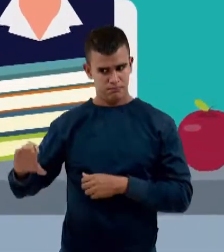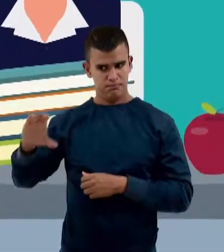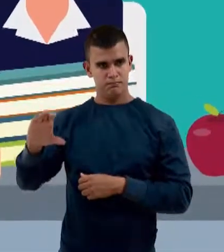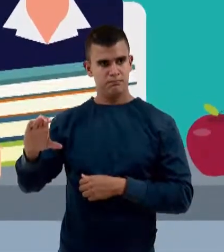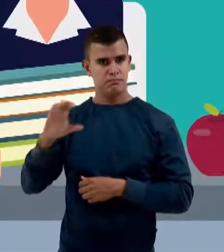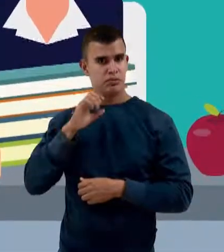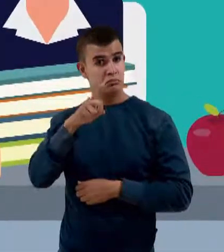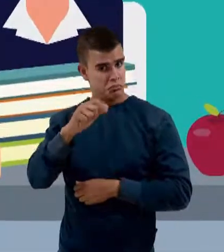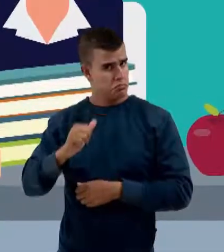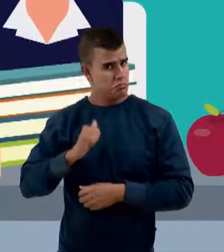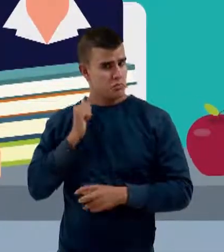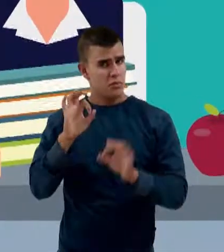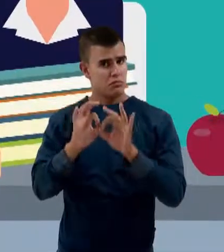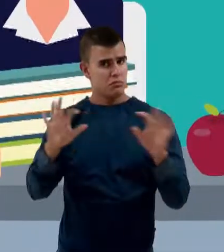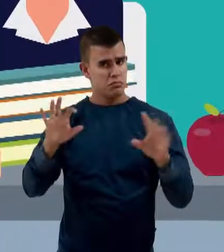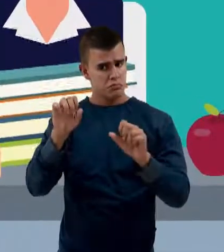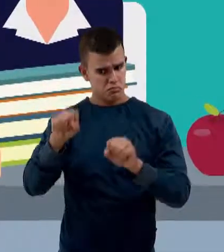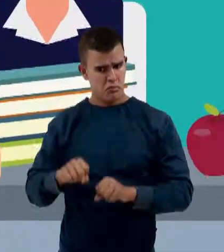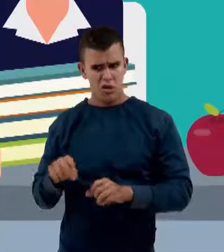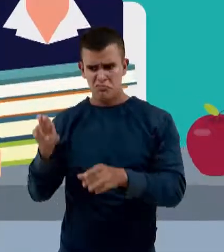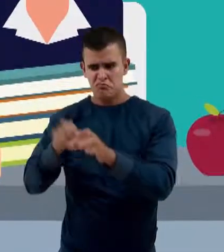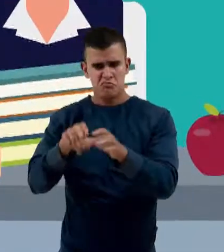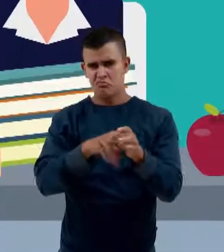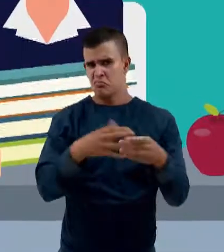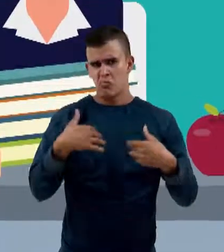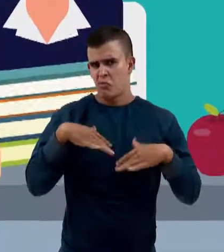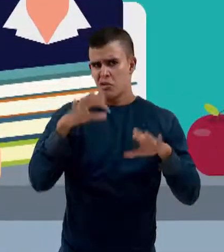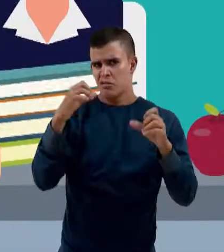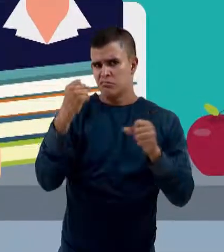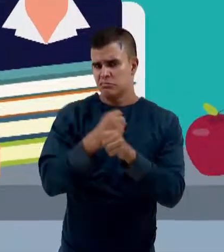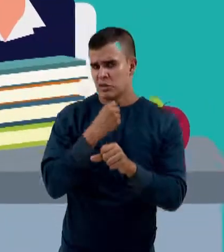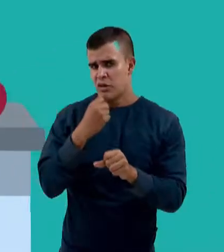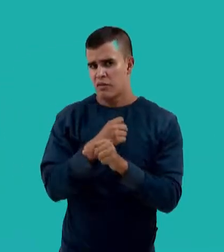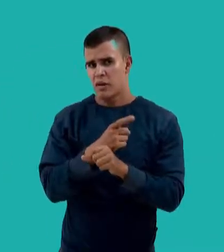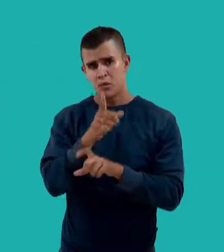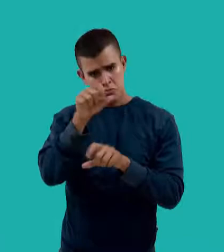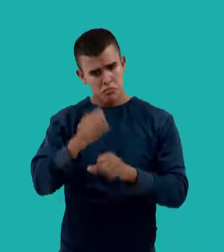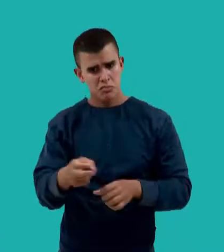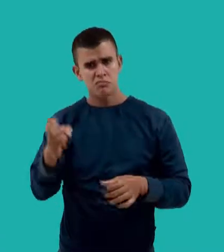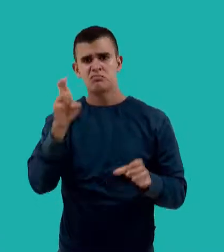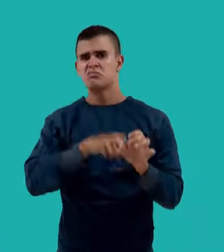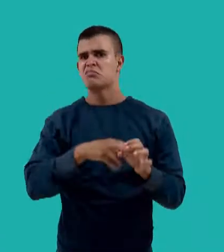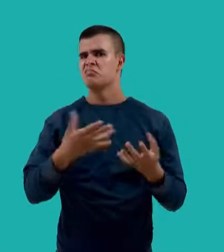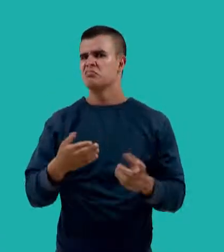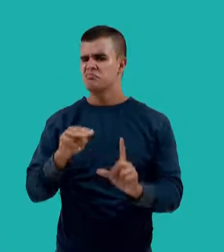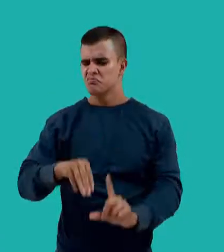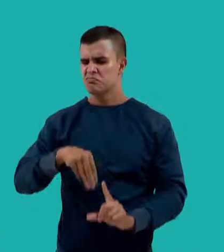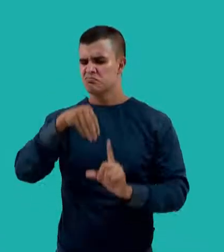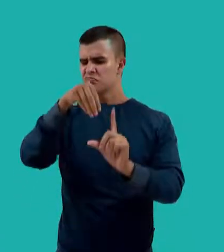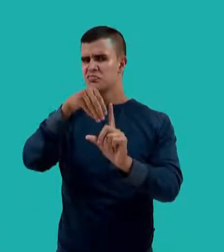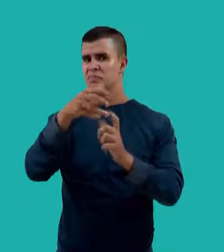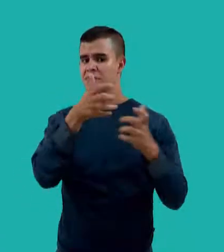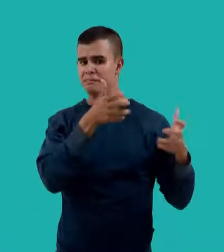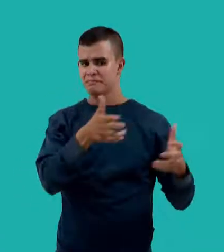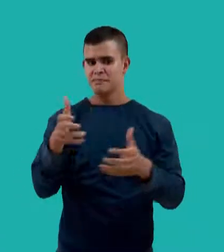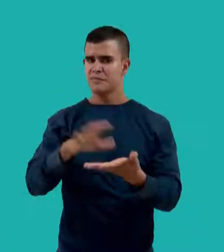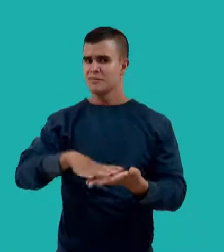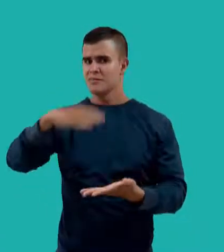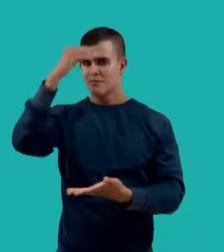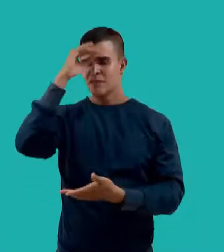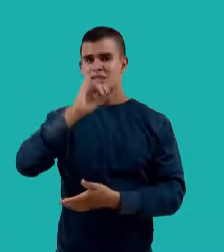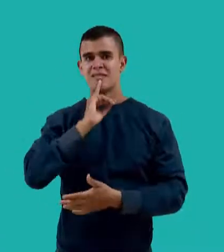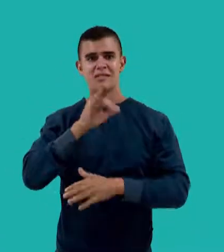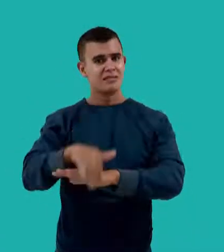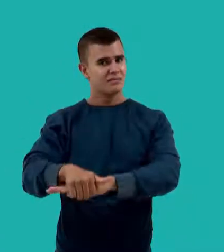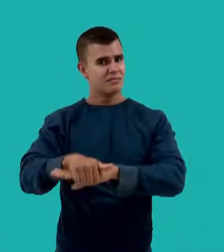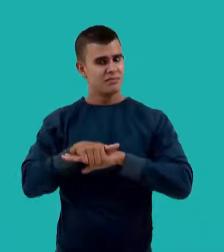esta oportunidad y mejora tus posibilidades de empleo e ingreso salarial. Matricúlate en la maestría en enseñanza